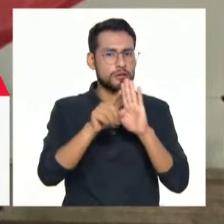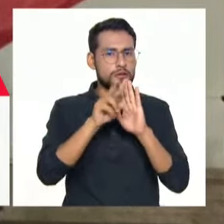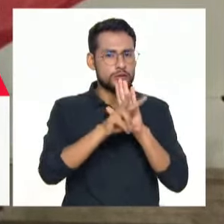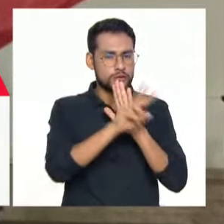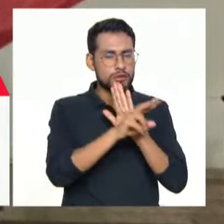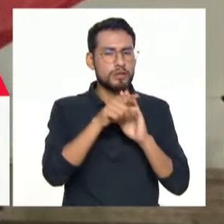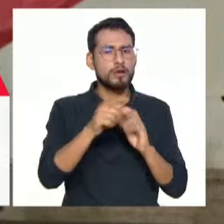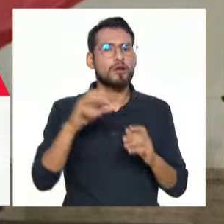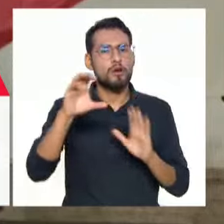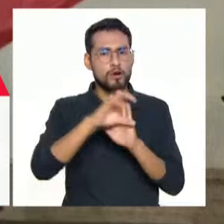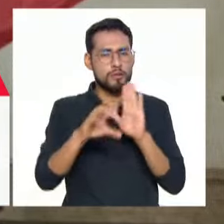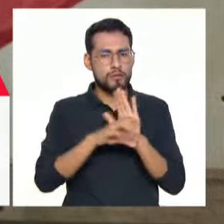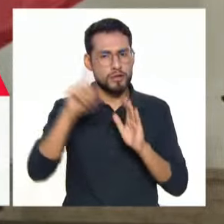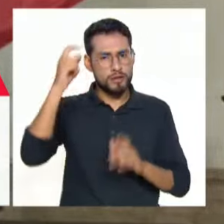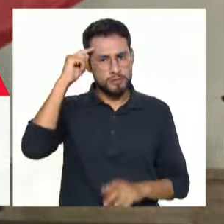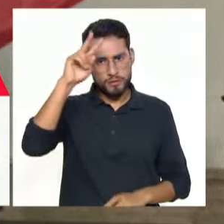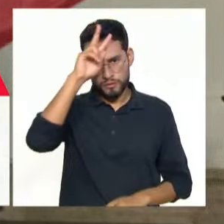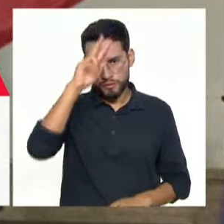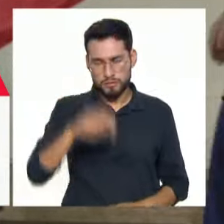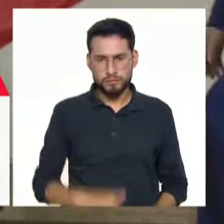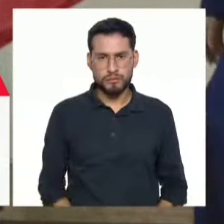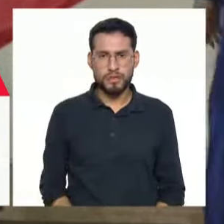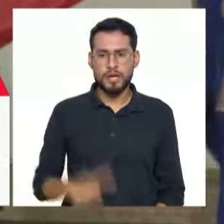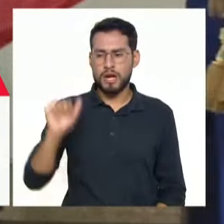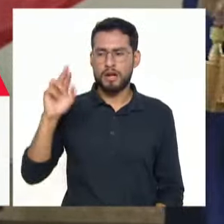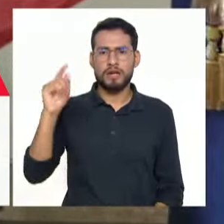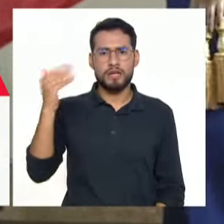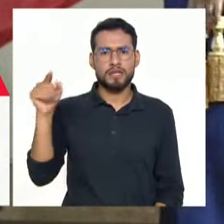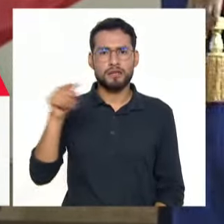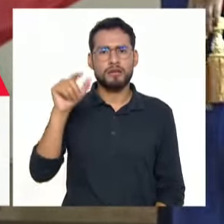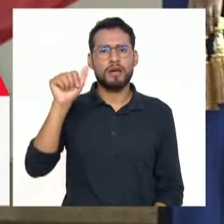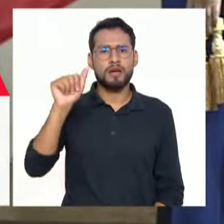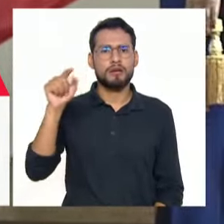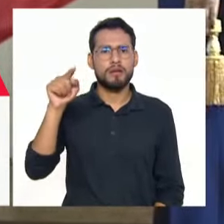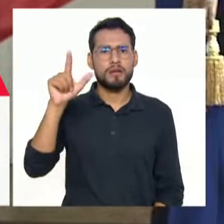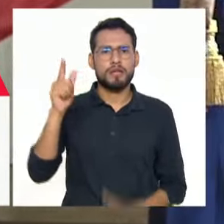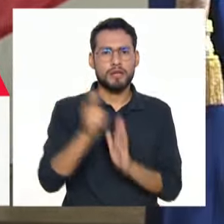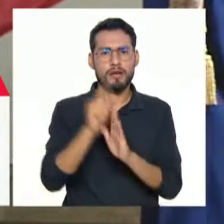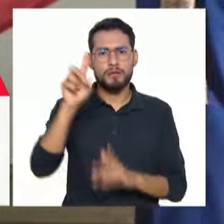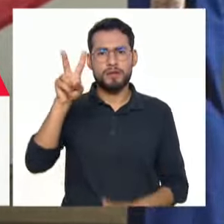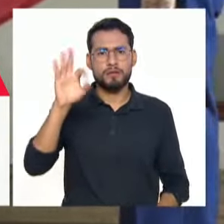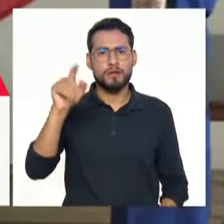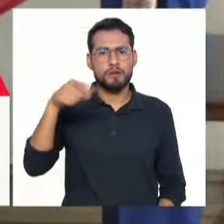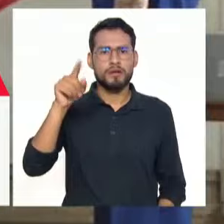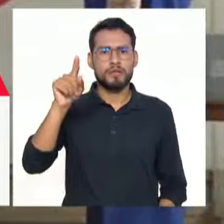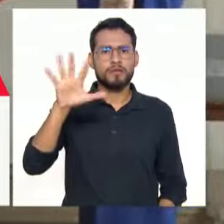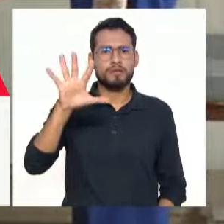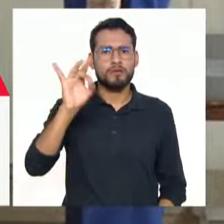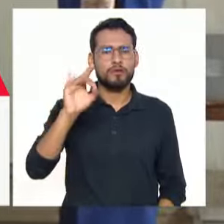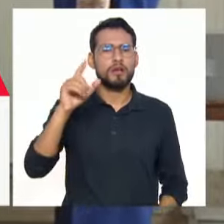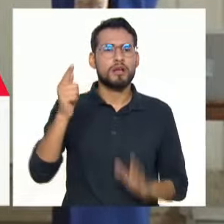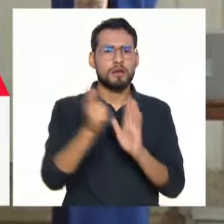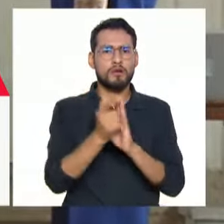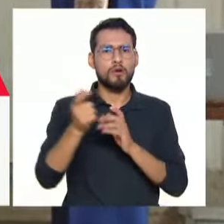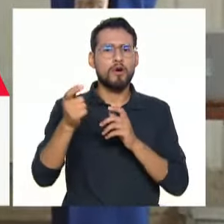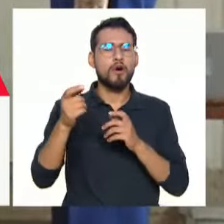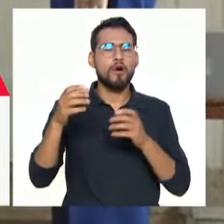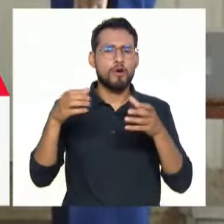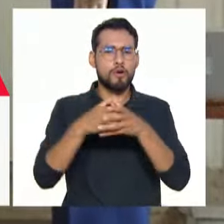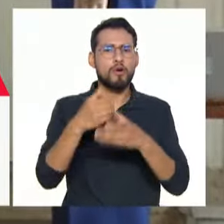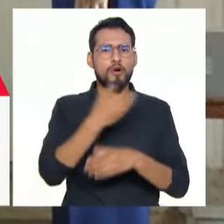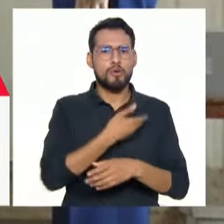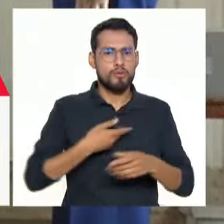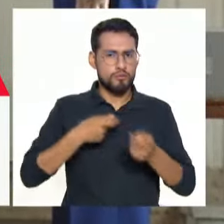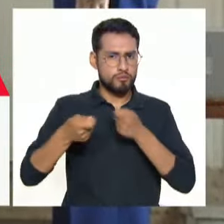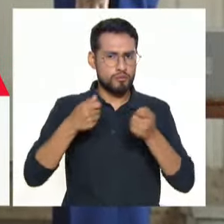artículo 122 de la Constitución Política del Perú, el artículo 15-A de la Ley 29.158, Ley Orgánica del Poder